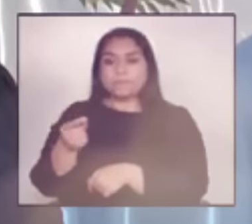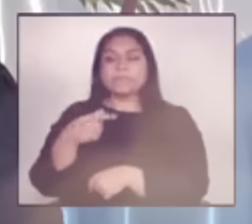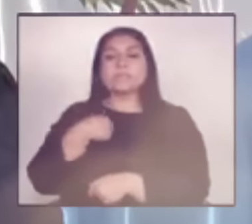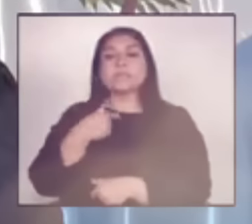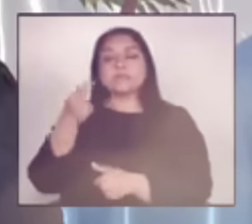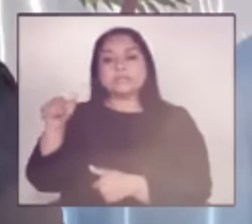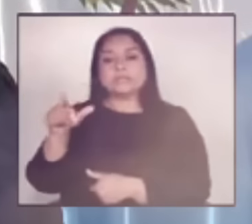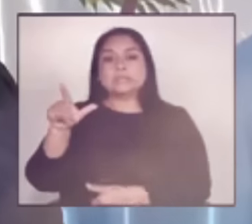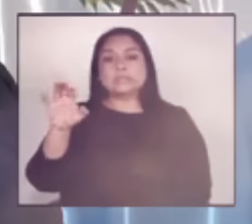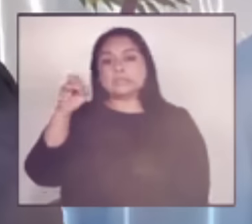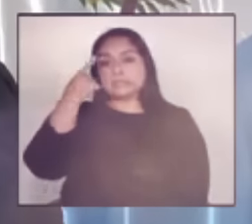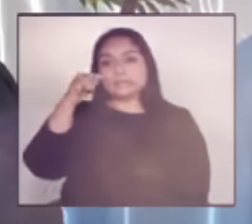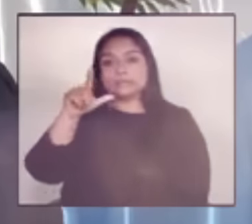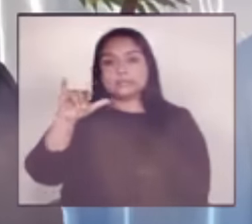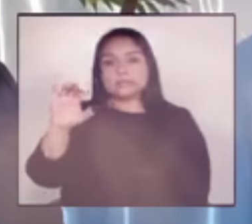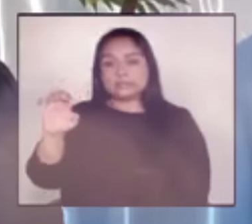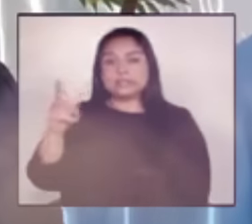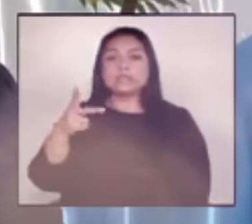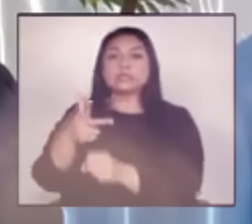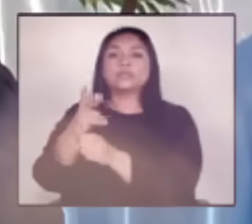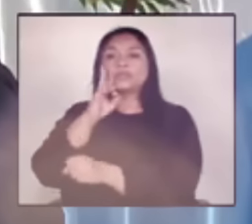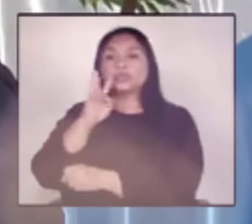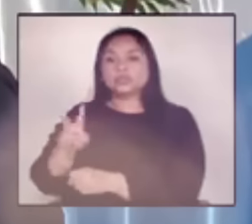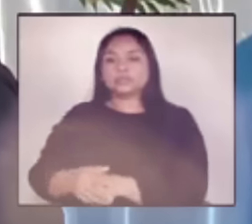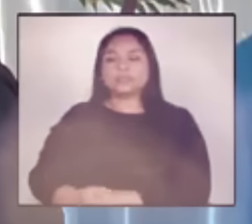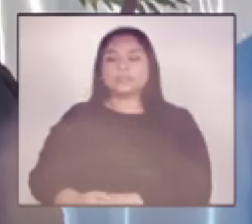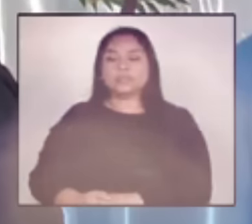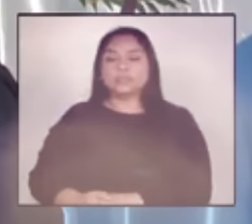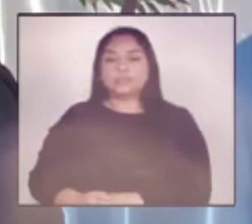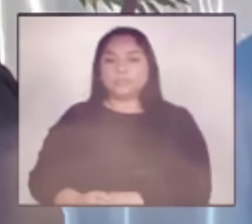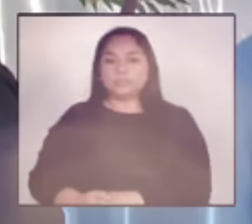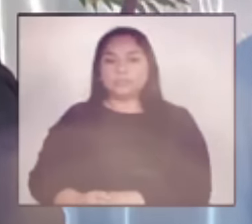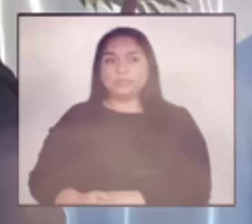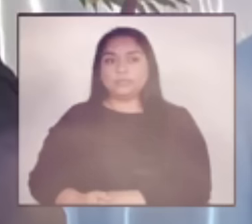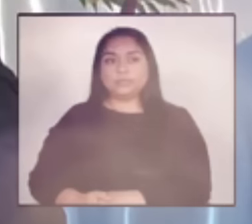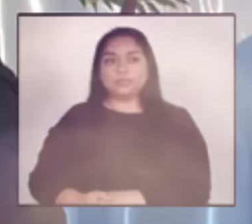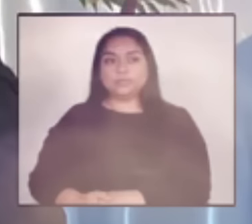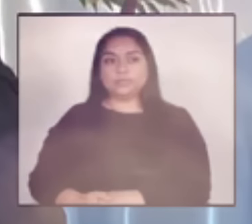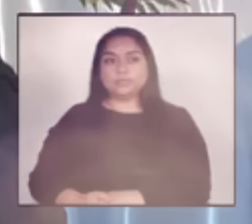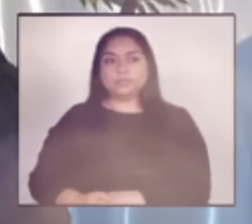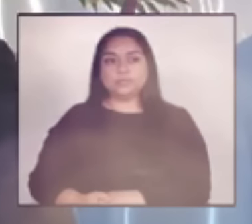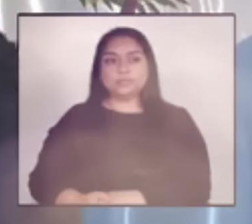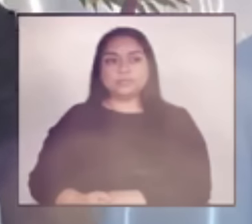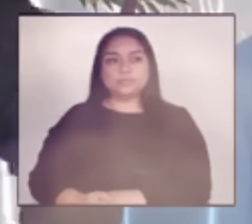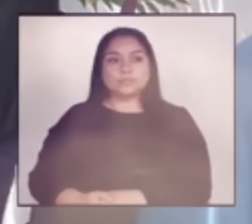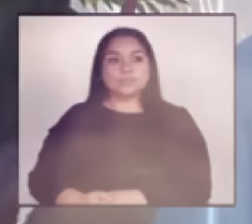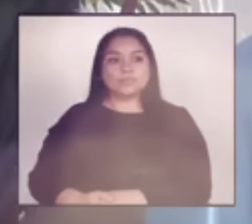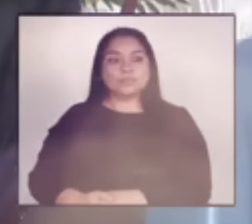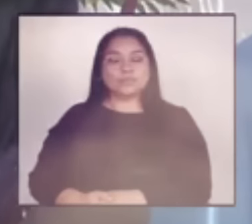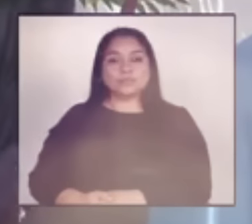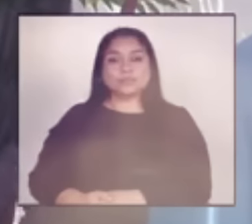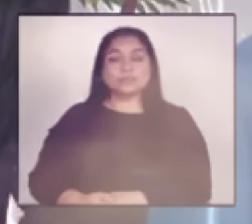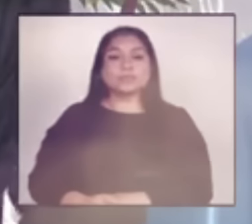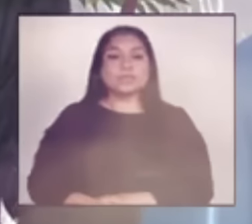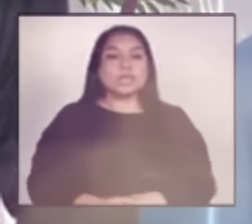con Leslie Sánchez de Guatevisión, acá señor presidente. A su derecha, señor presidente. A mi derecha. Presidente, okay.